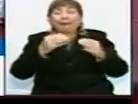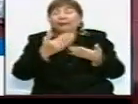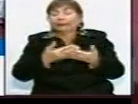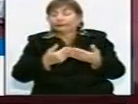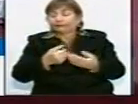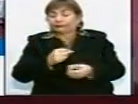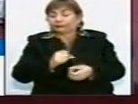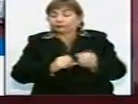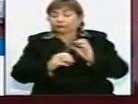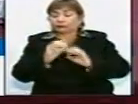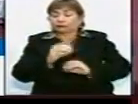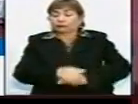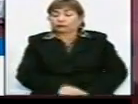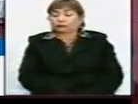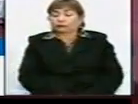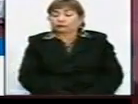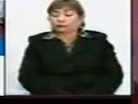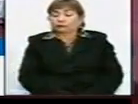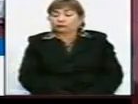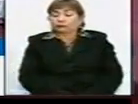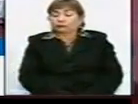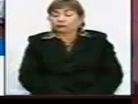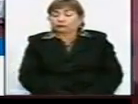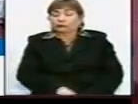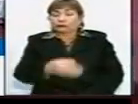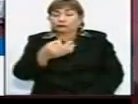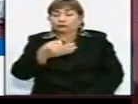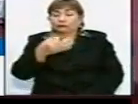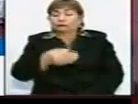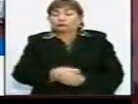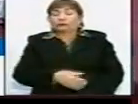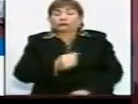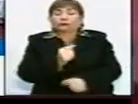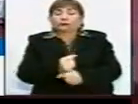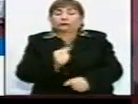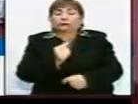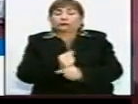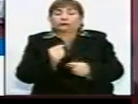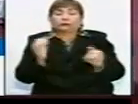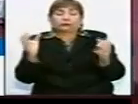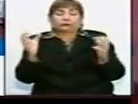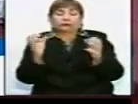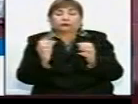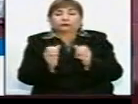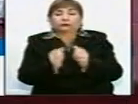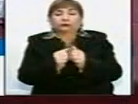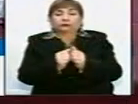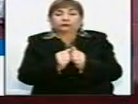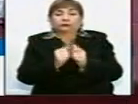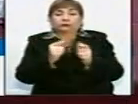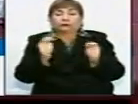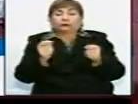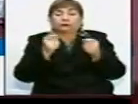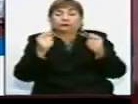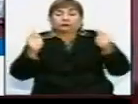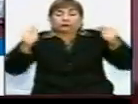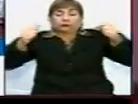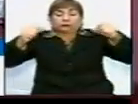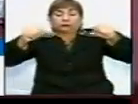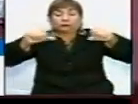científica no sé nada de verdad entonces es un trabajo conjunto el éxito o el fracaso